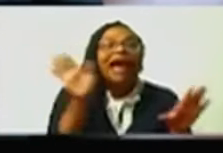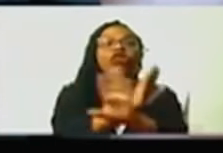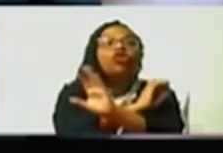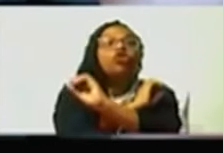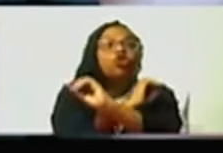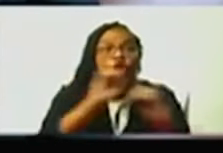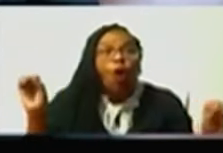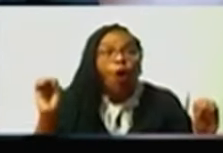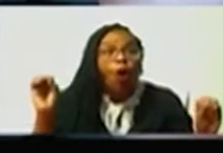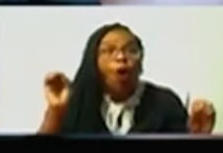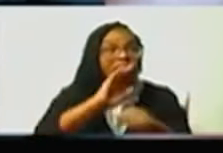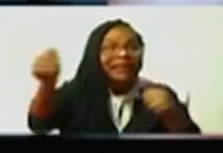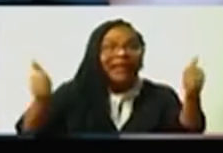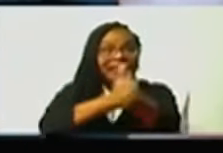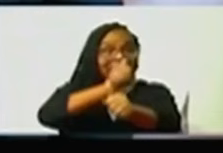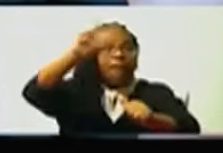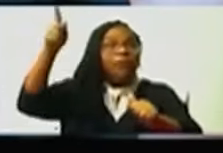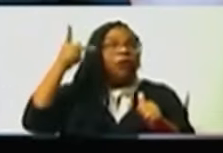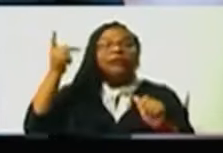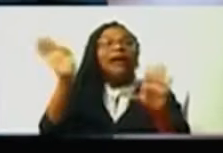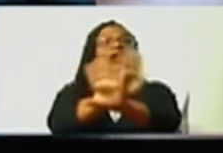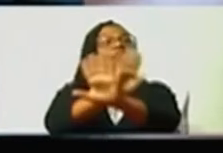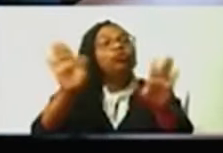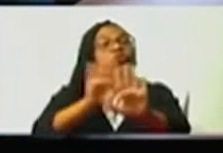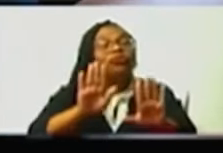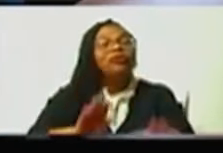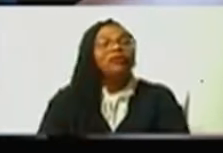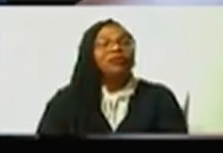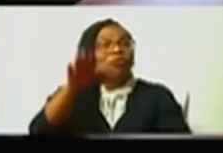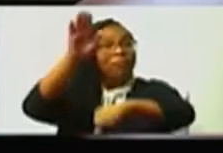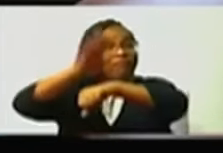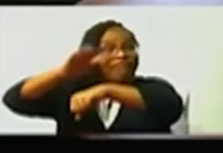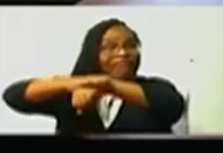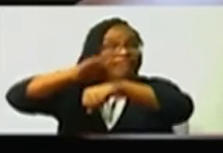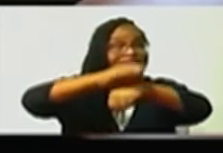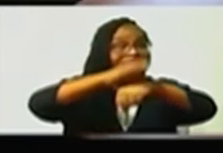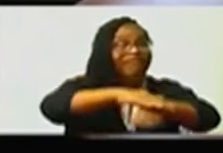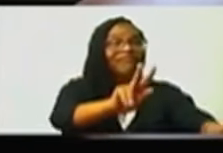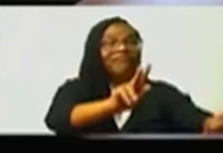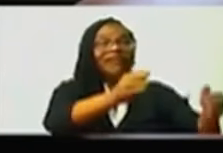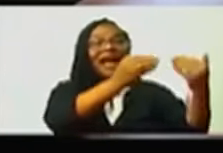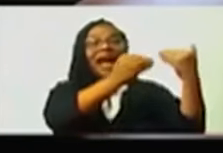Finalmente, compañeros, finalmente, presidente Pacheco,